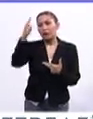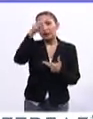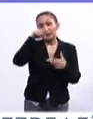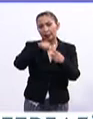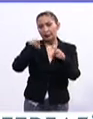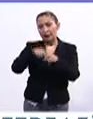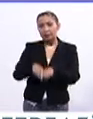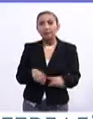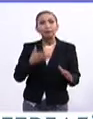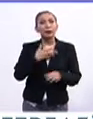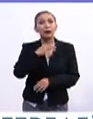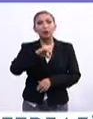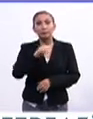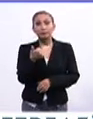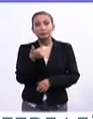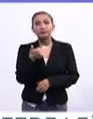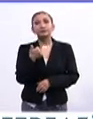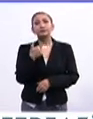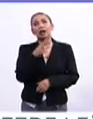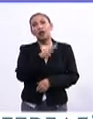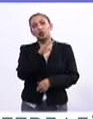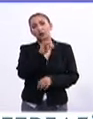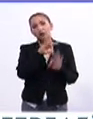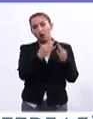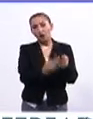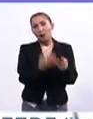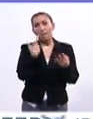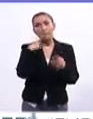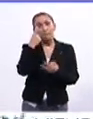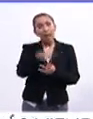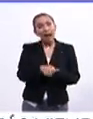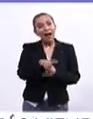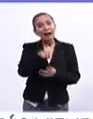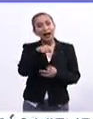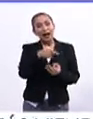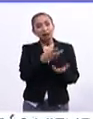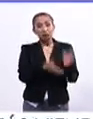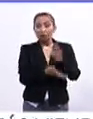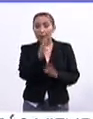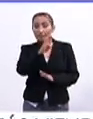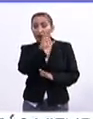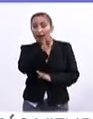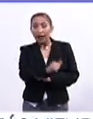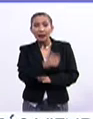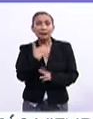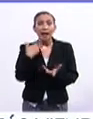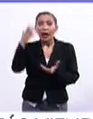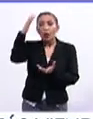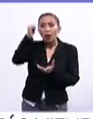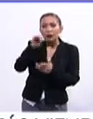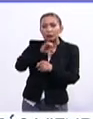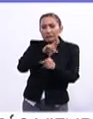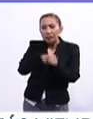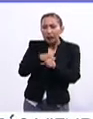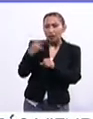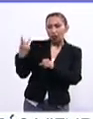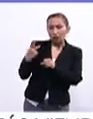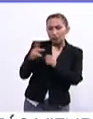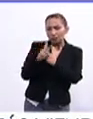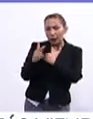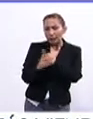universidades. Tenemos también opciones para hacer movilidad en el marco de plataformas y alianzas estratégicas